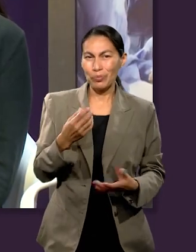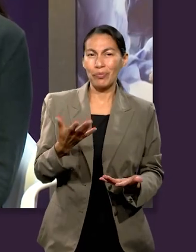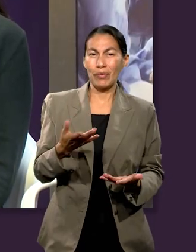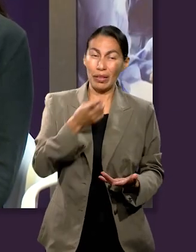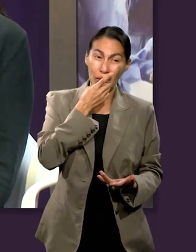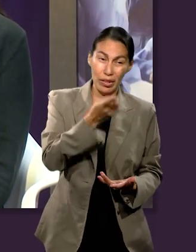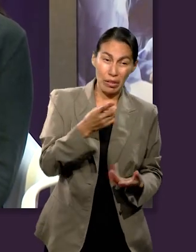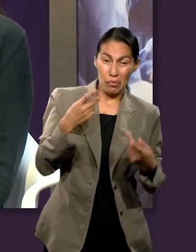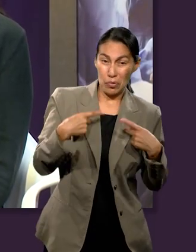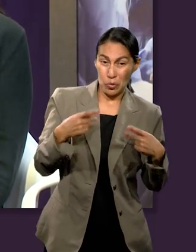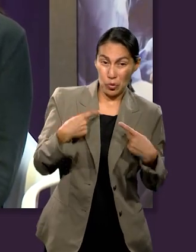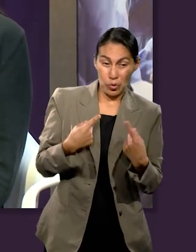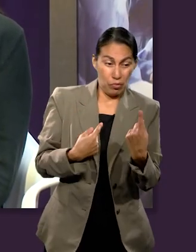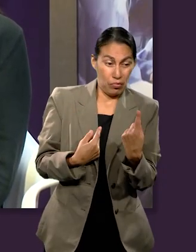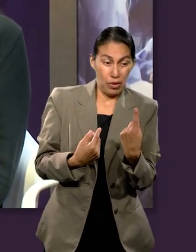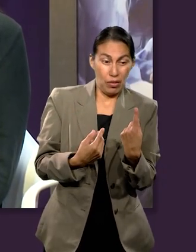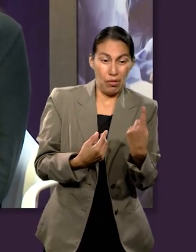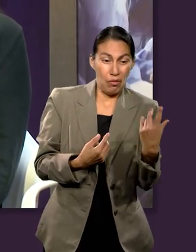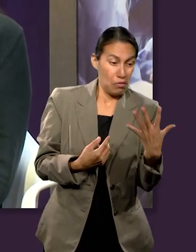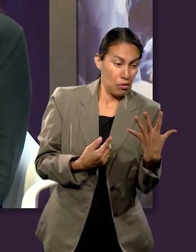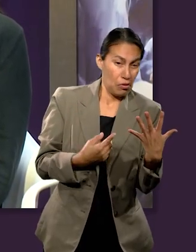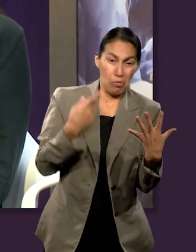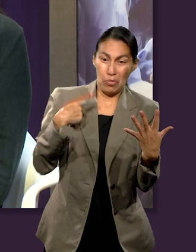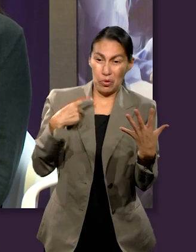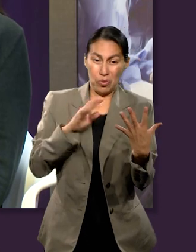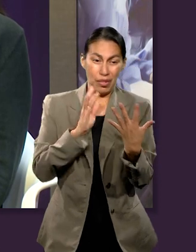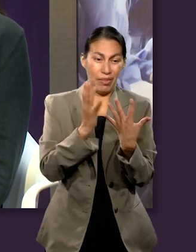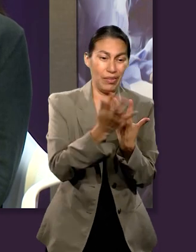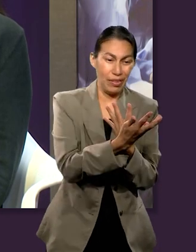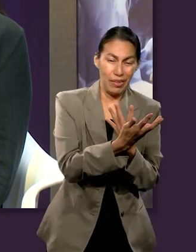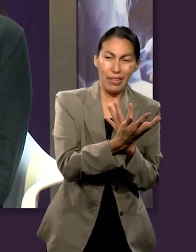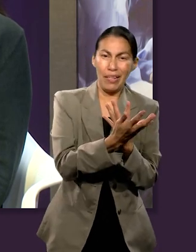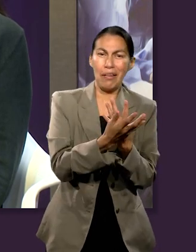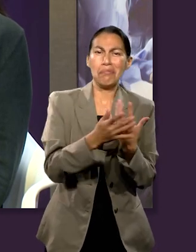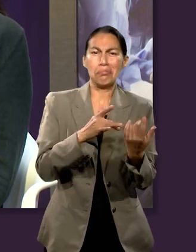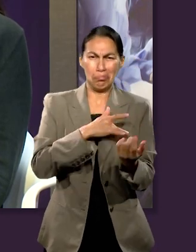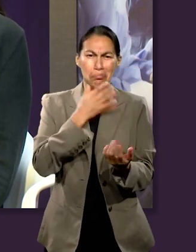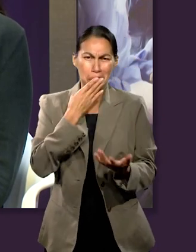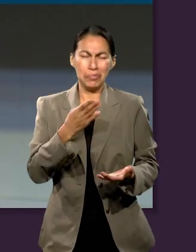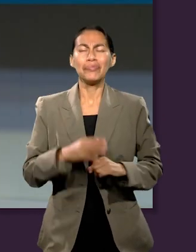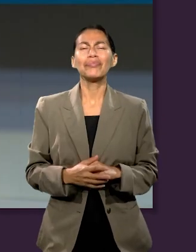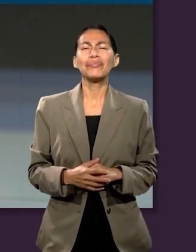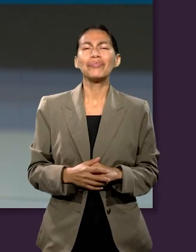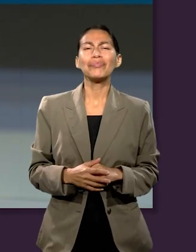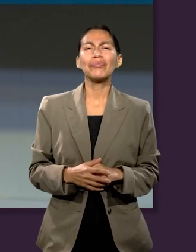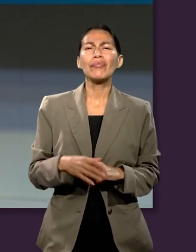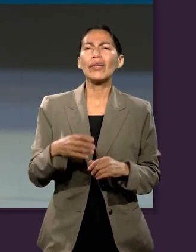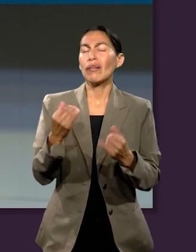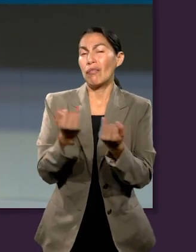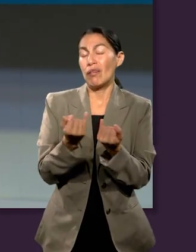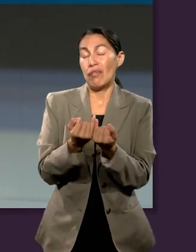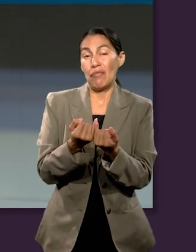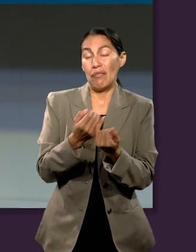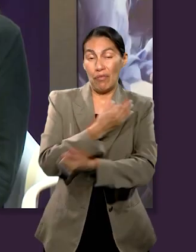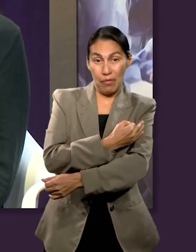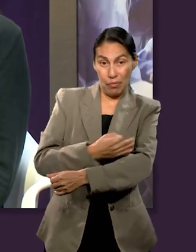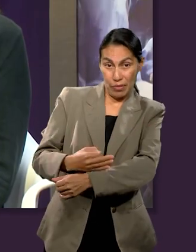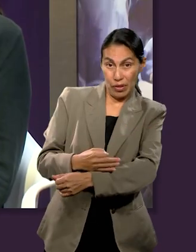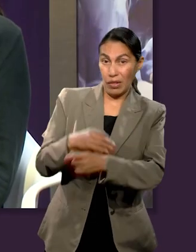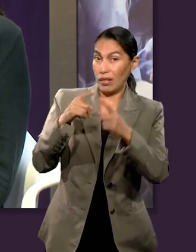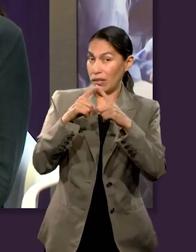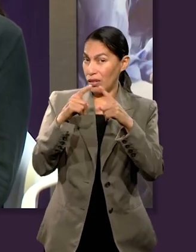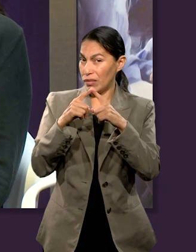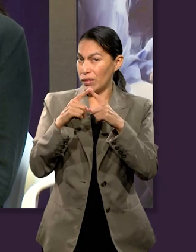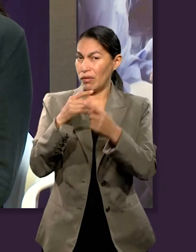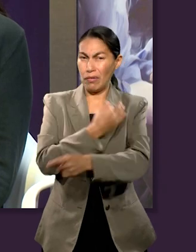poder contar con una familia tan inmensa siempre se dice que uno está cerca de una persona por tan solo cinco personas que